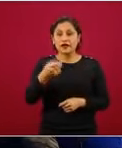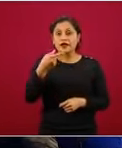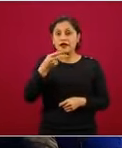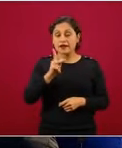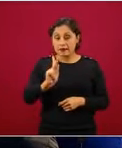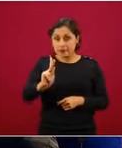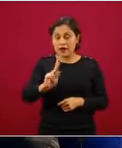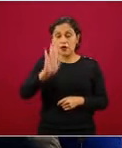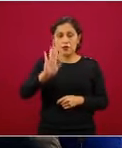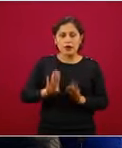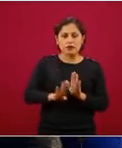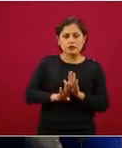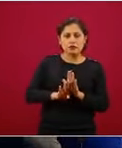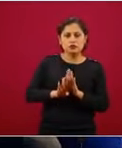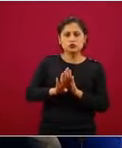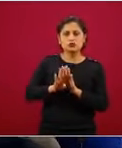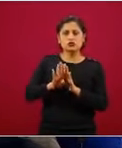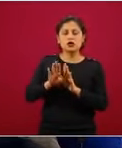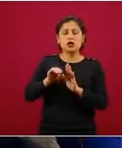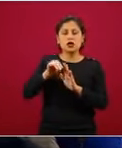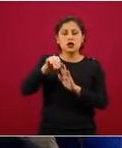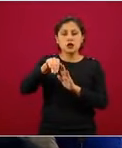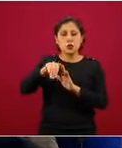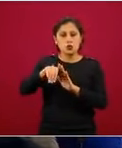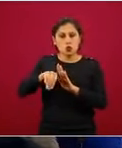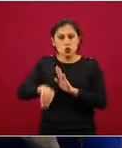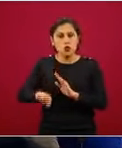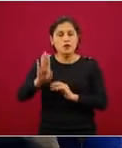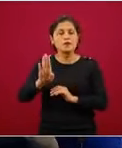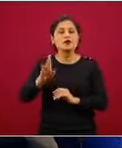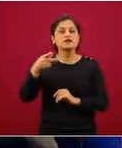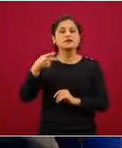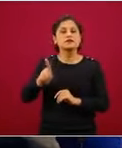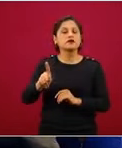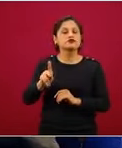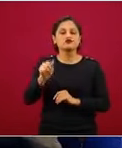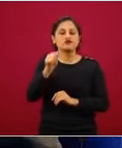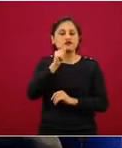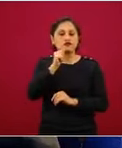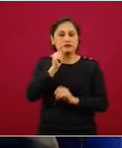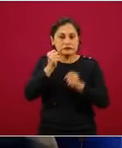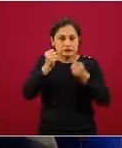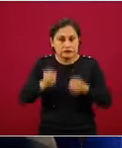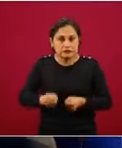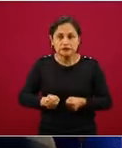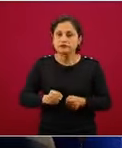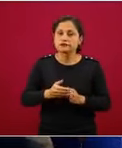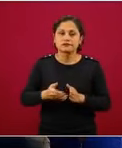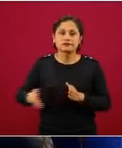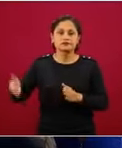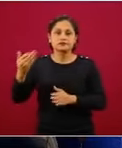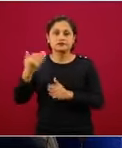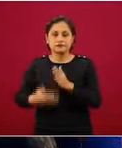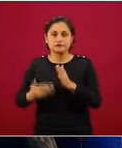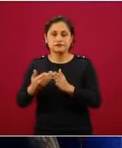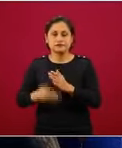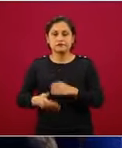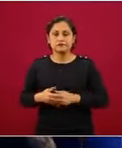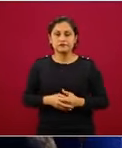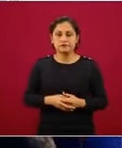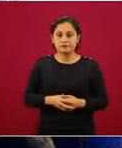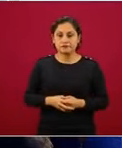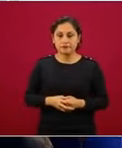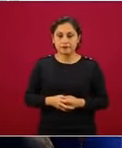tendencia decreciente, todavía no estamos tranquilos hasta que estemos más cerca del punto predicho como de menor transmisión. La